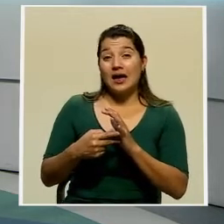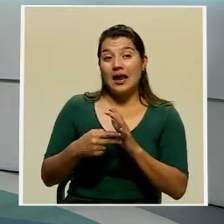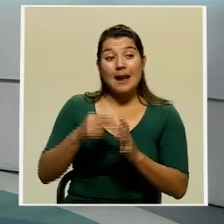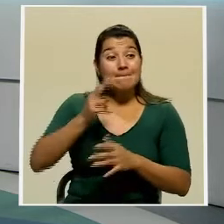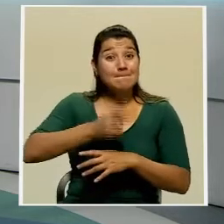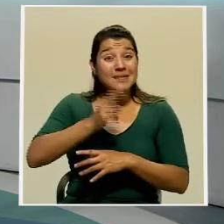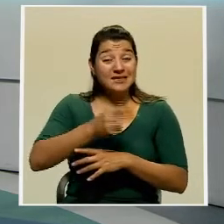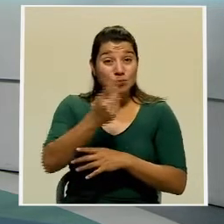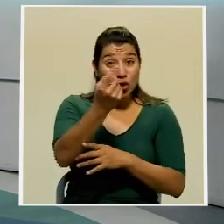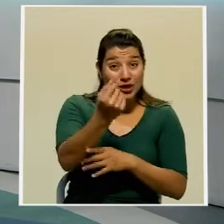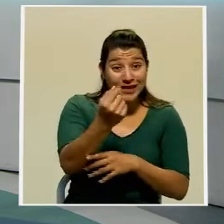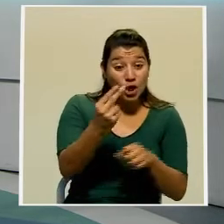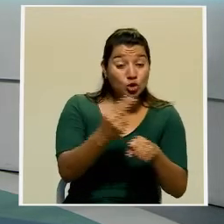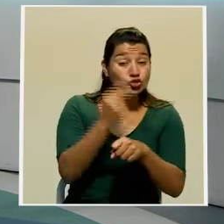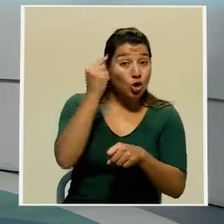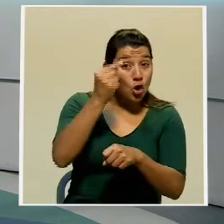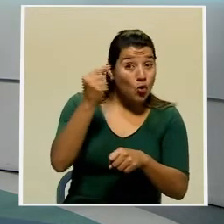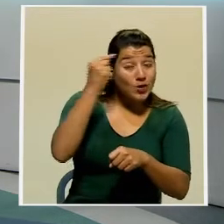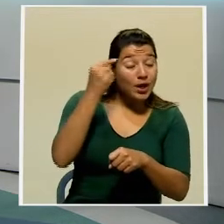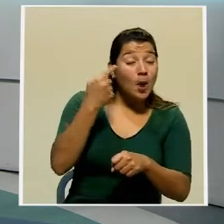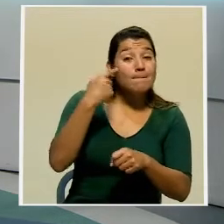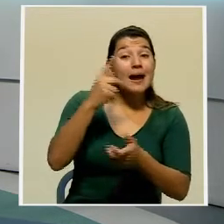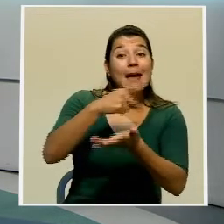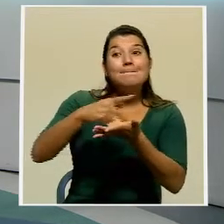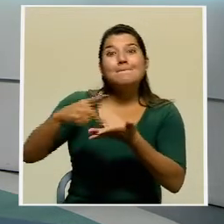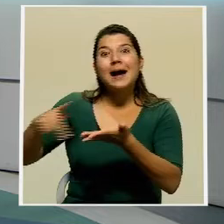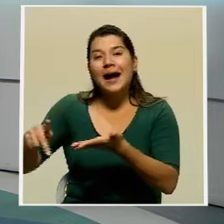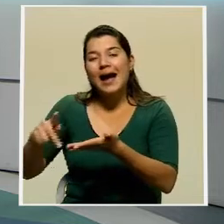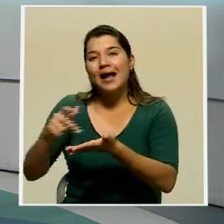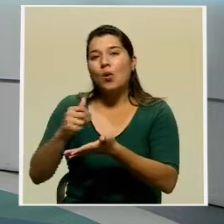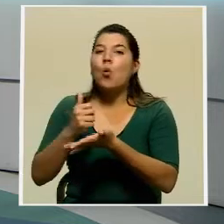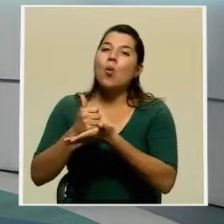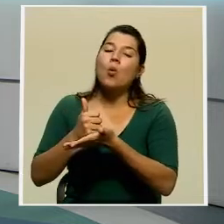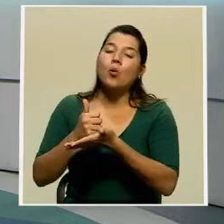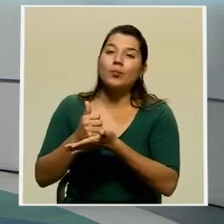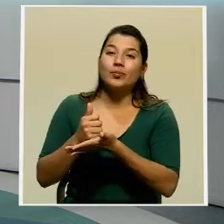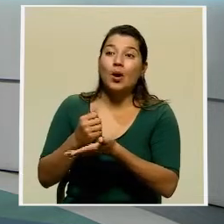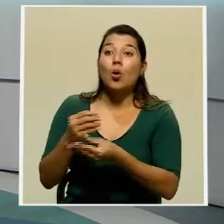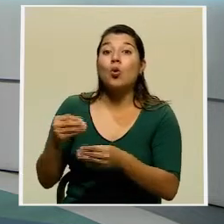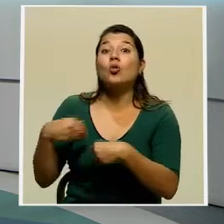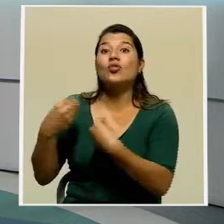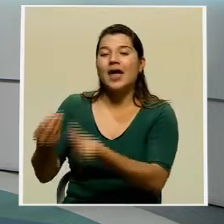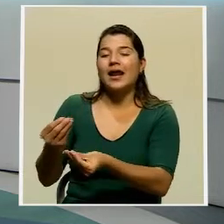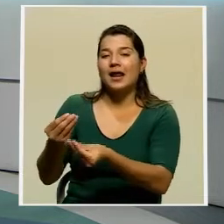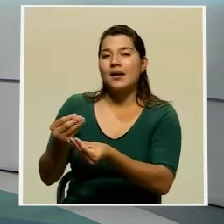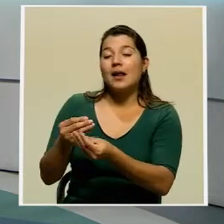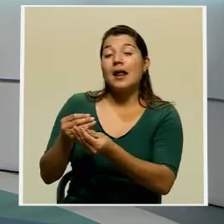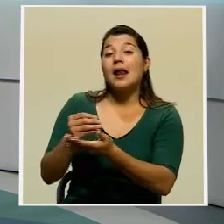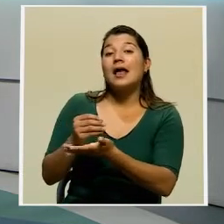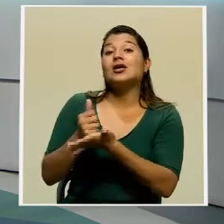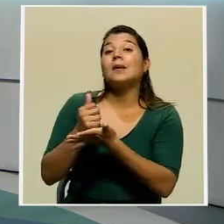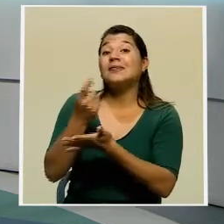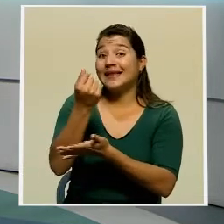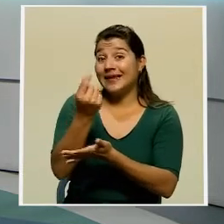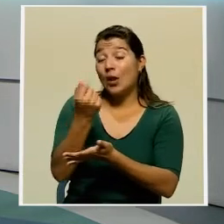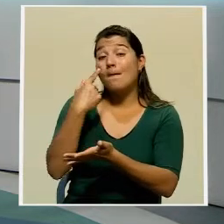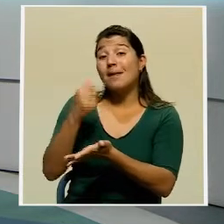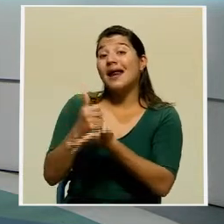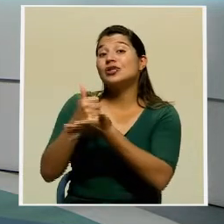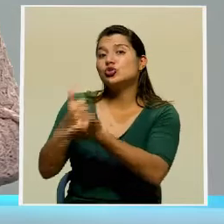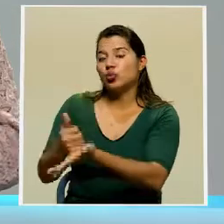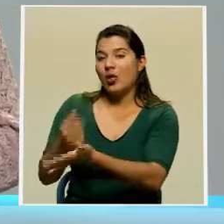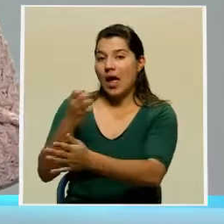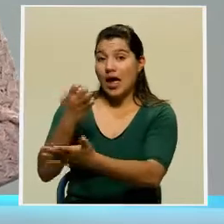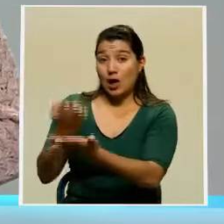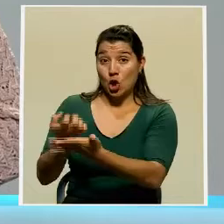Proteger en los primeros meses de la pandemia. Es por eso que decidimos retomar un poco este tema, ver cuáles son